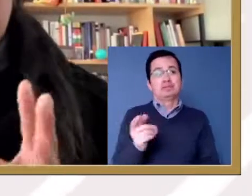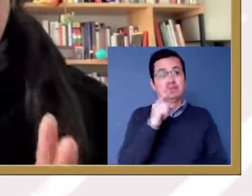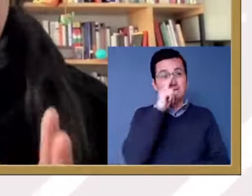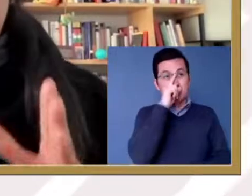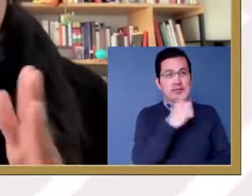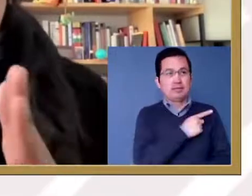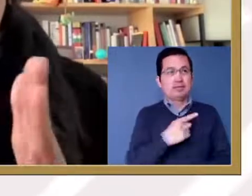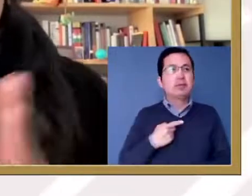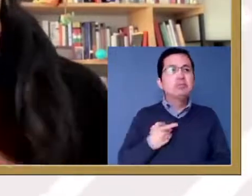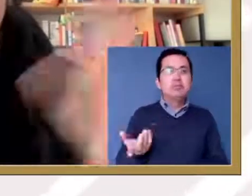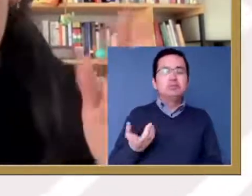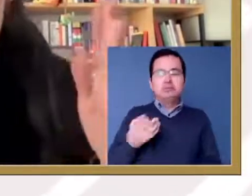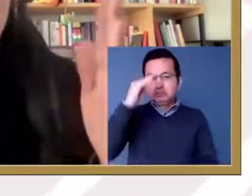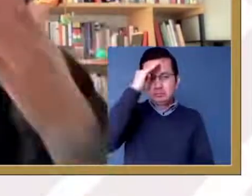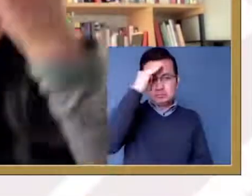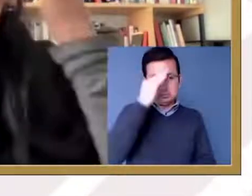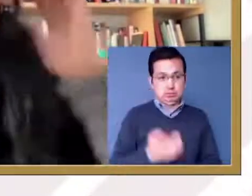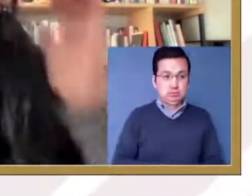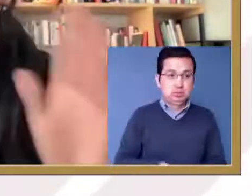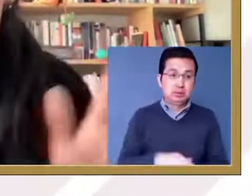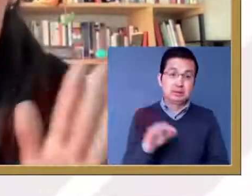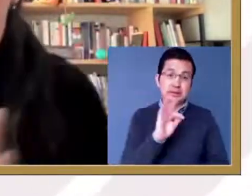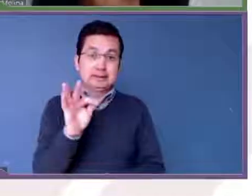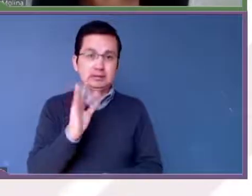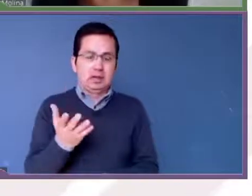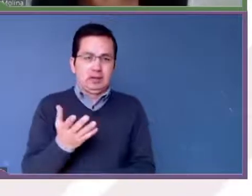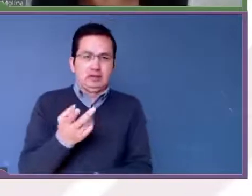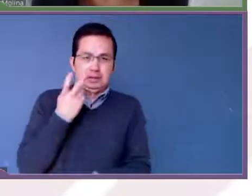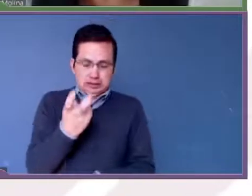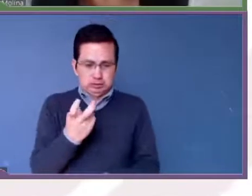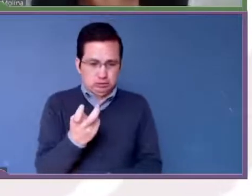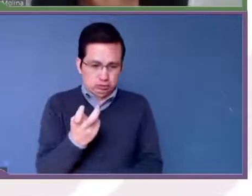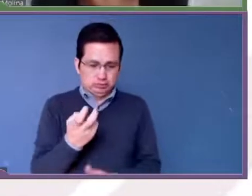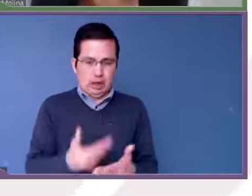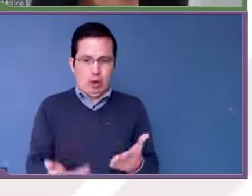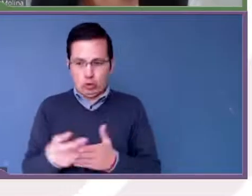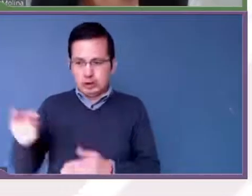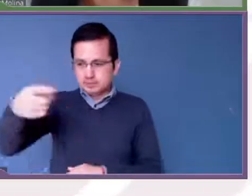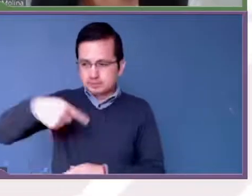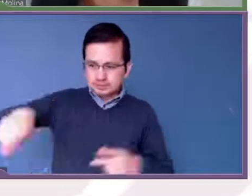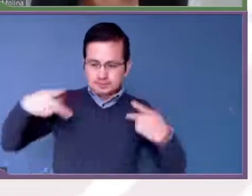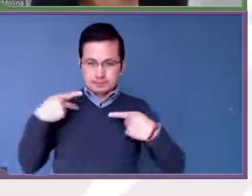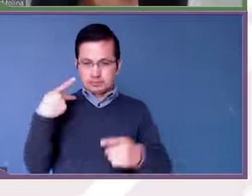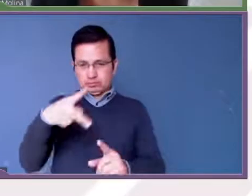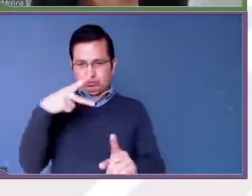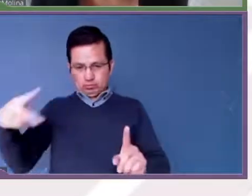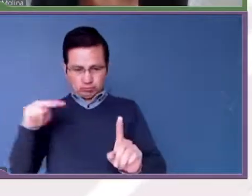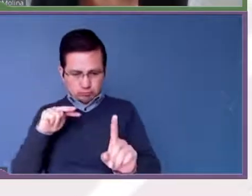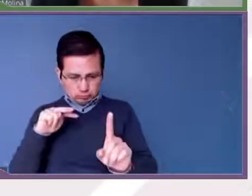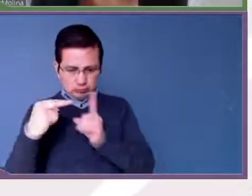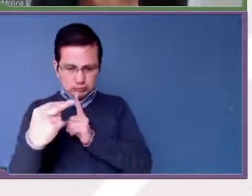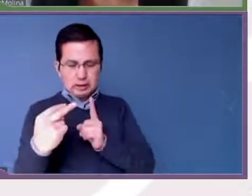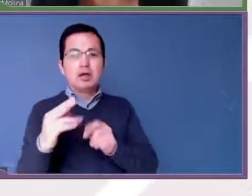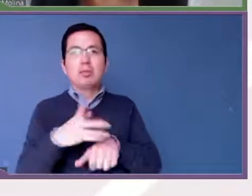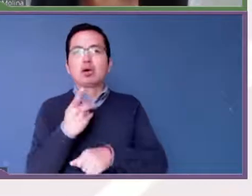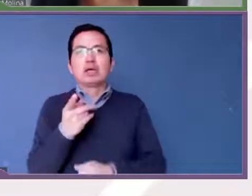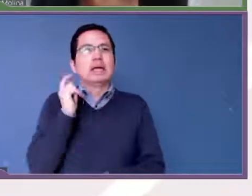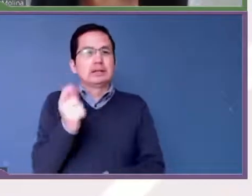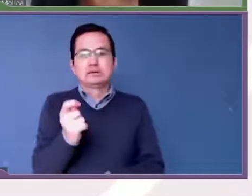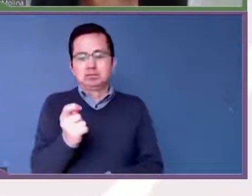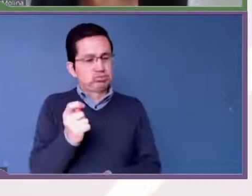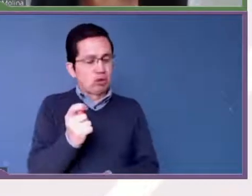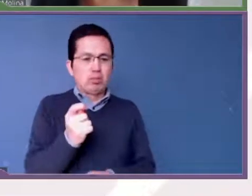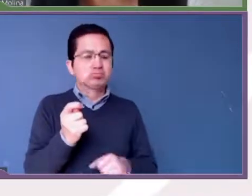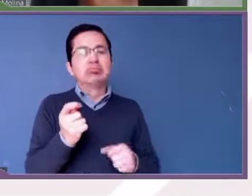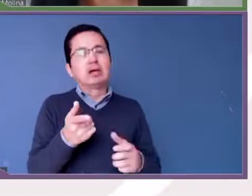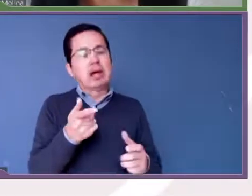razonable pensar que simplemente estás distribuyendo, ¿no? O que hay una adicional, digamos que el color de piel es una adicional, porque lo que